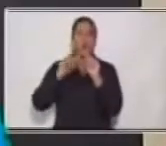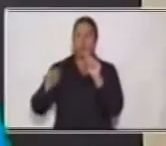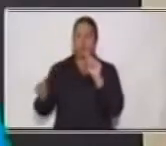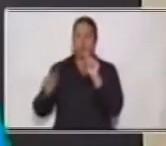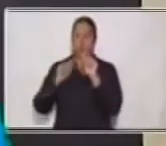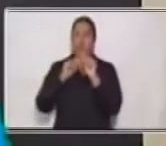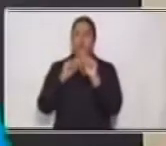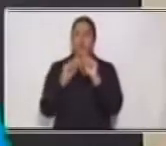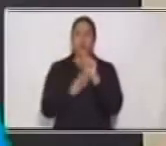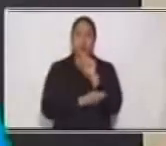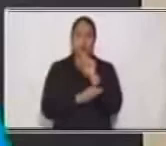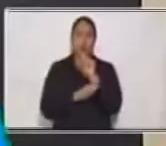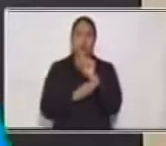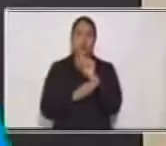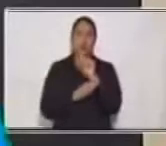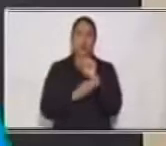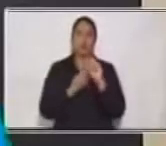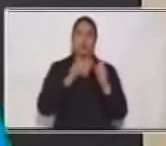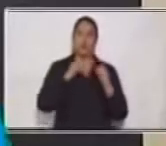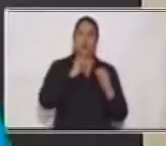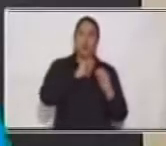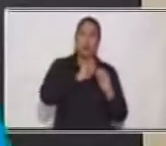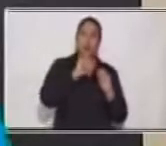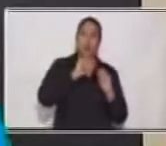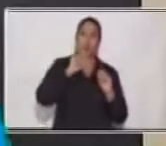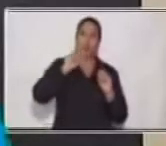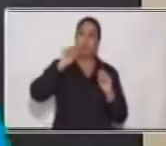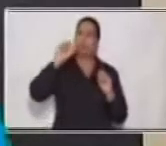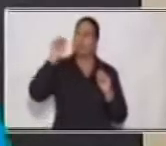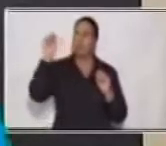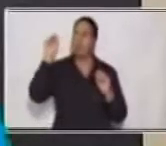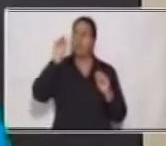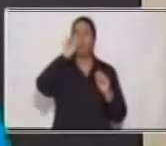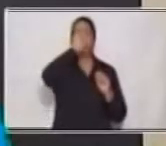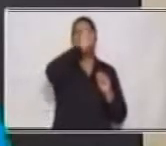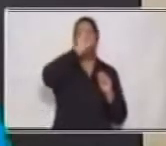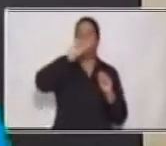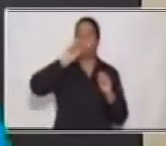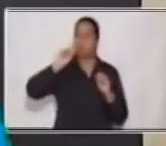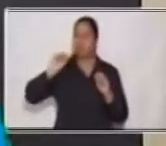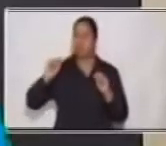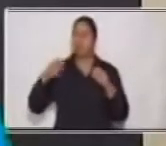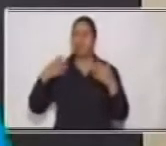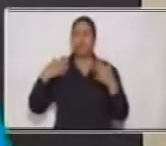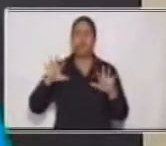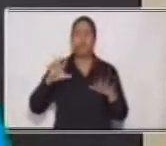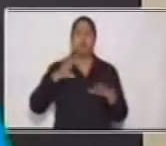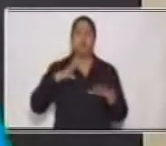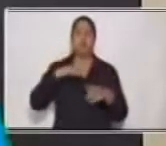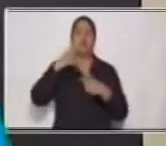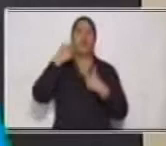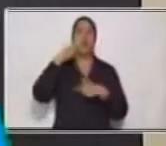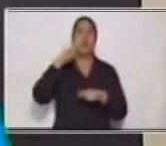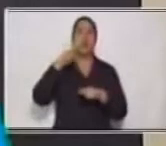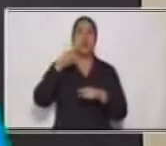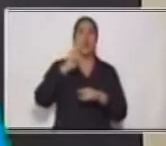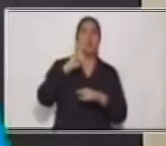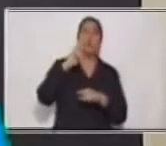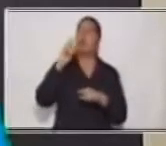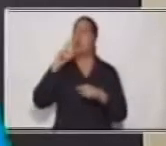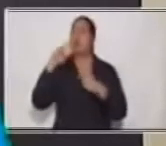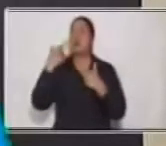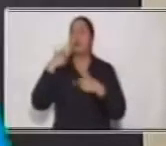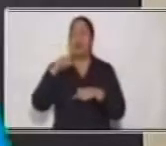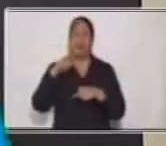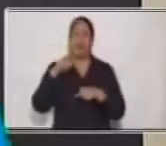pasar la asíntota y ya tenemos el límite por el cual debe de pasar nuestra hipérbola.